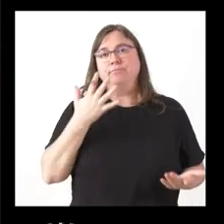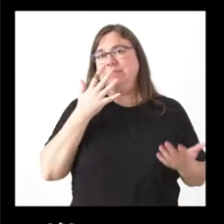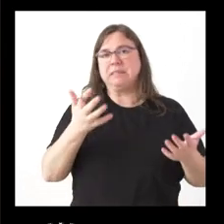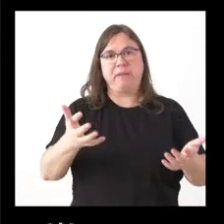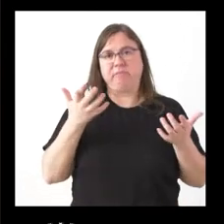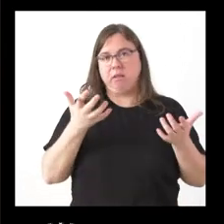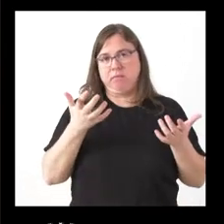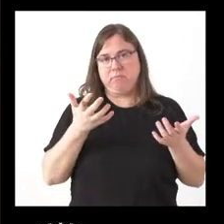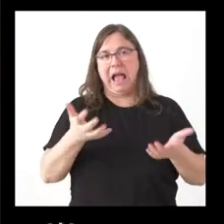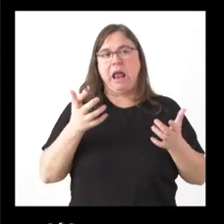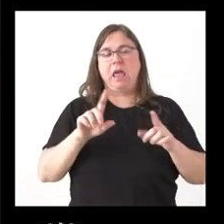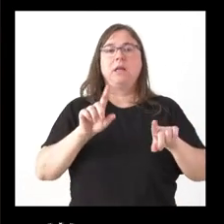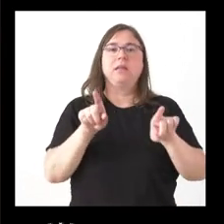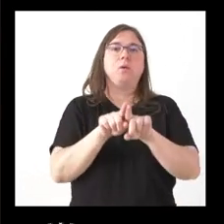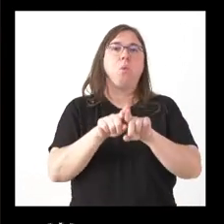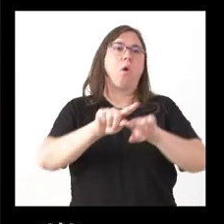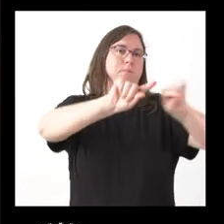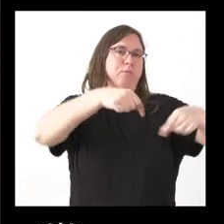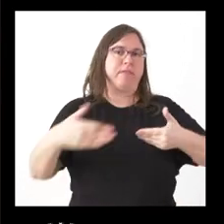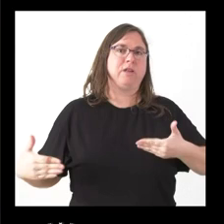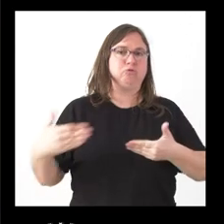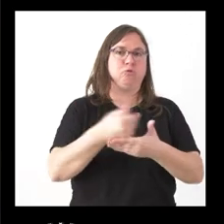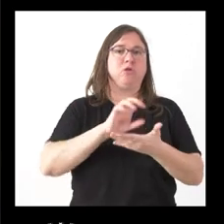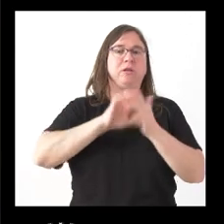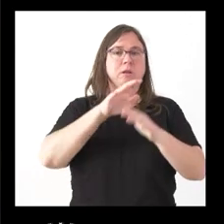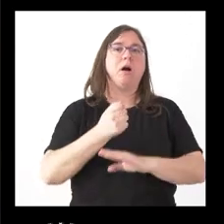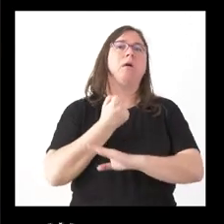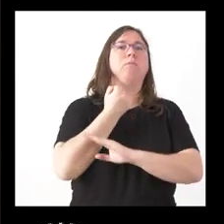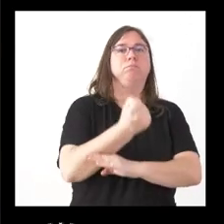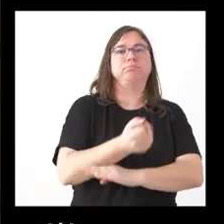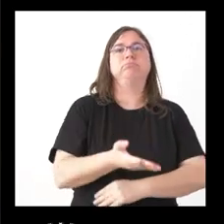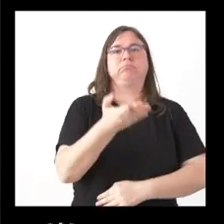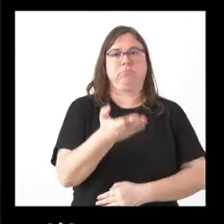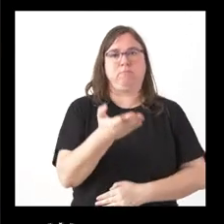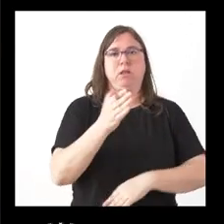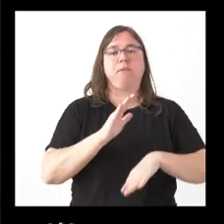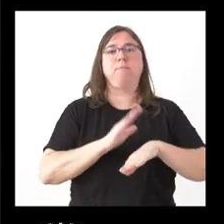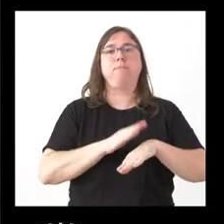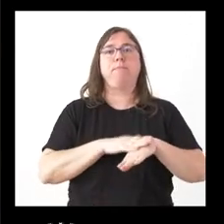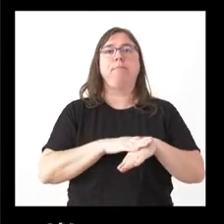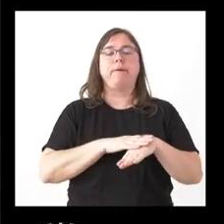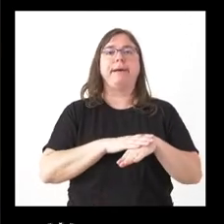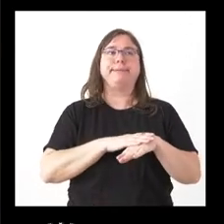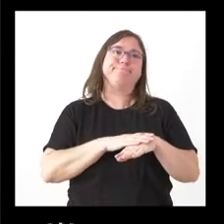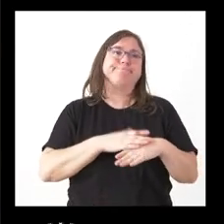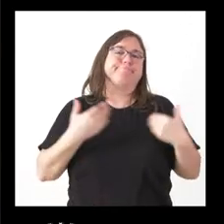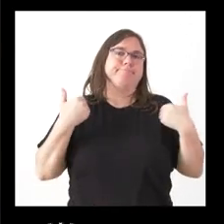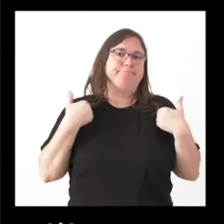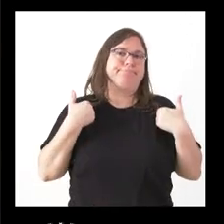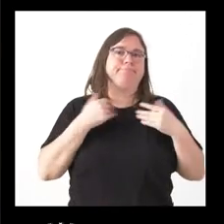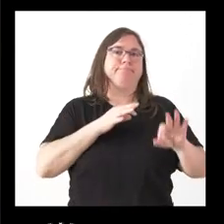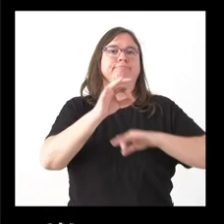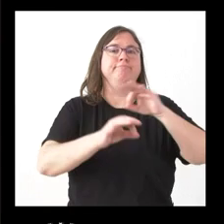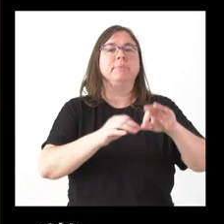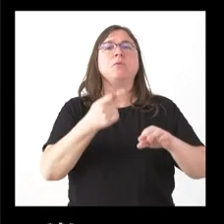igual que todas las provincias de Castilla y león del refuerzo importante de las capacidades del operativo estamos hablando de